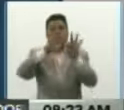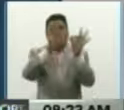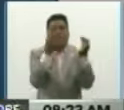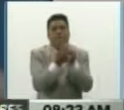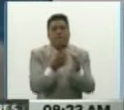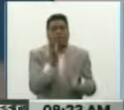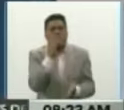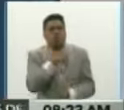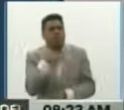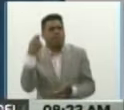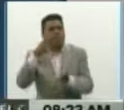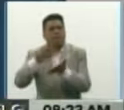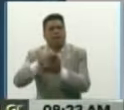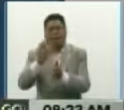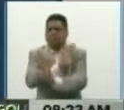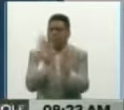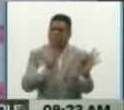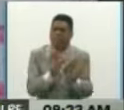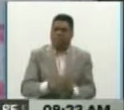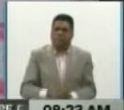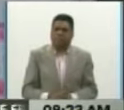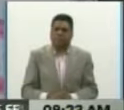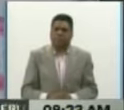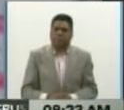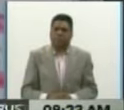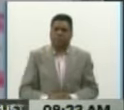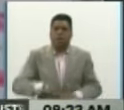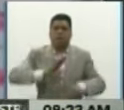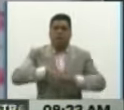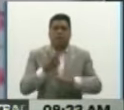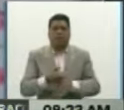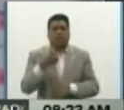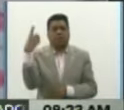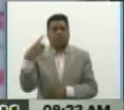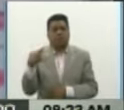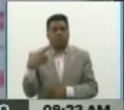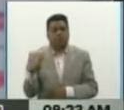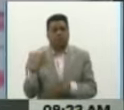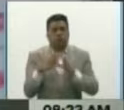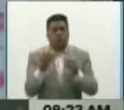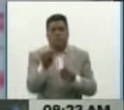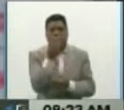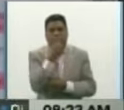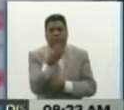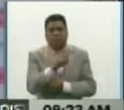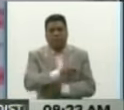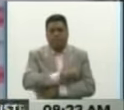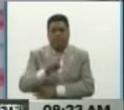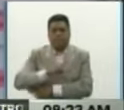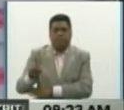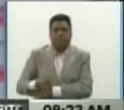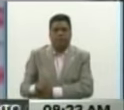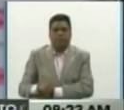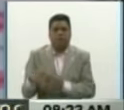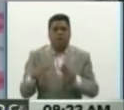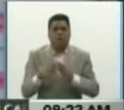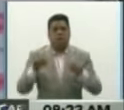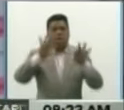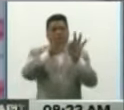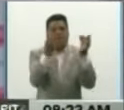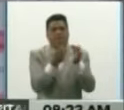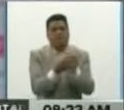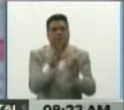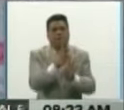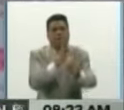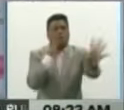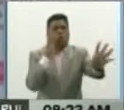también sean perjudicados, porque evidentemente al quitarnos el derecho de alimentación, pues manda a toda esa cantidad de familias a hacer